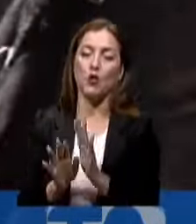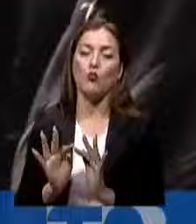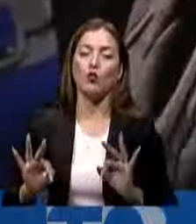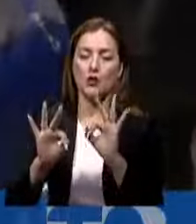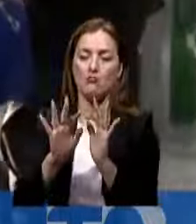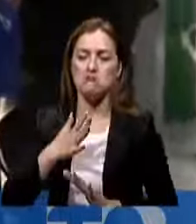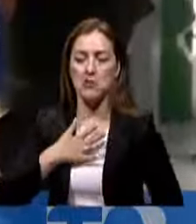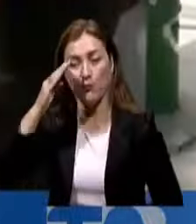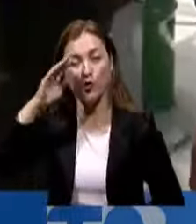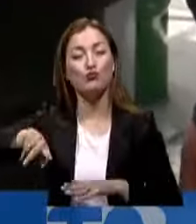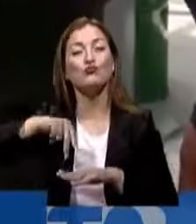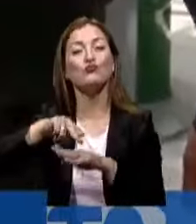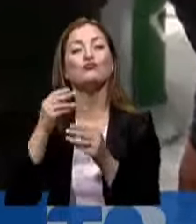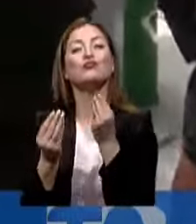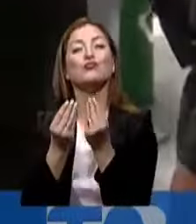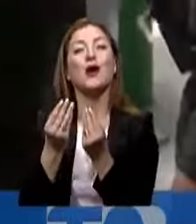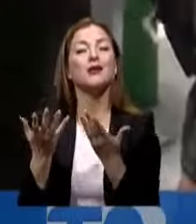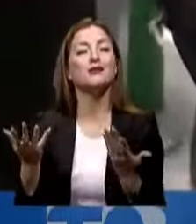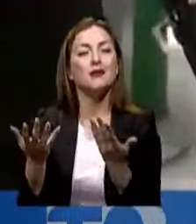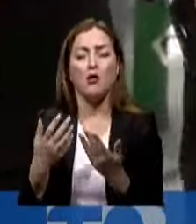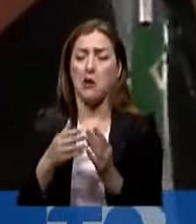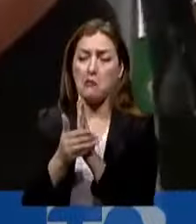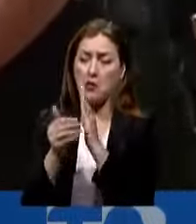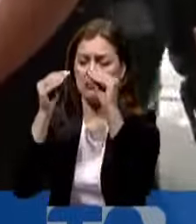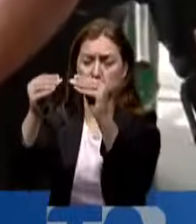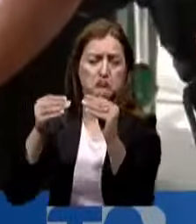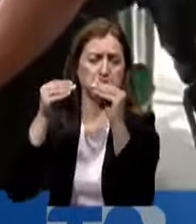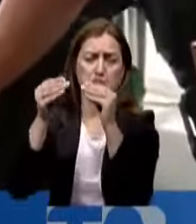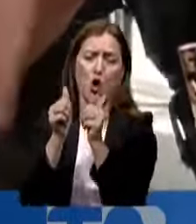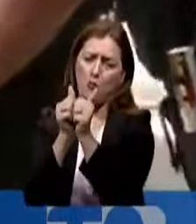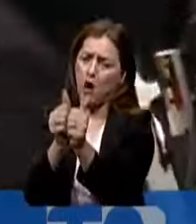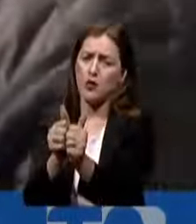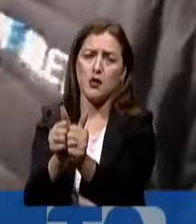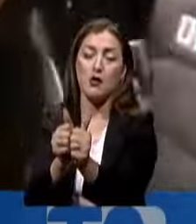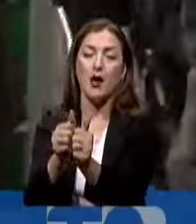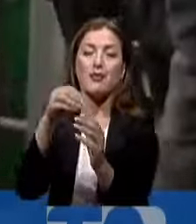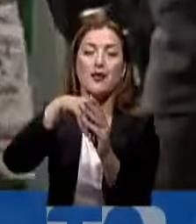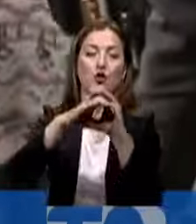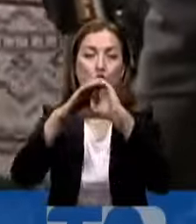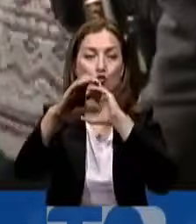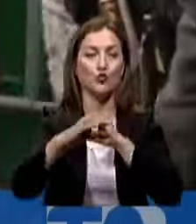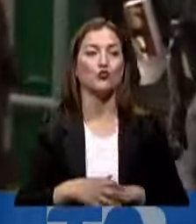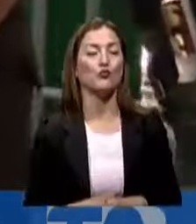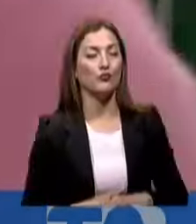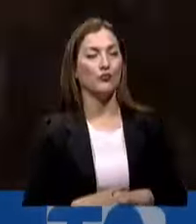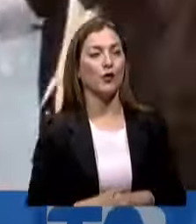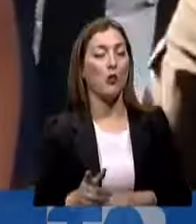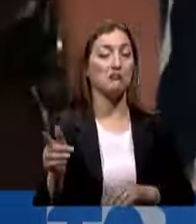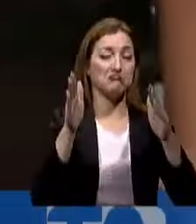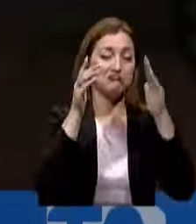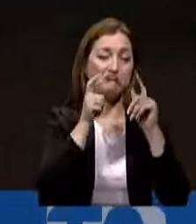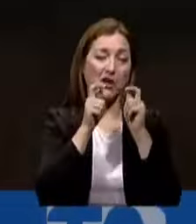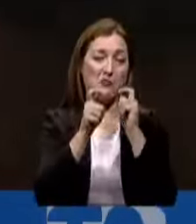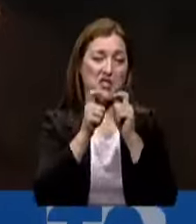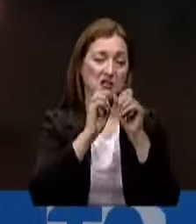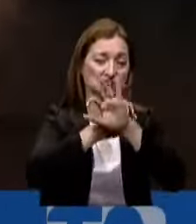como Policía Nacional estamos prestos a darles las capacitaciones y a dar el acompañamiento en el transporte público. Así es, ya lo pudieron escuchar, así